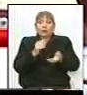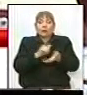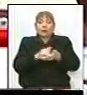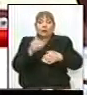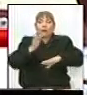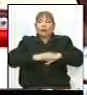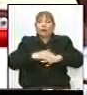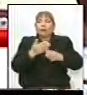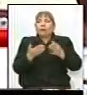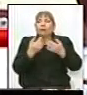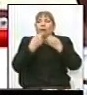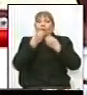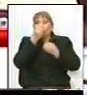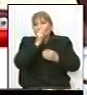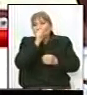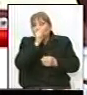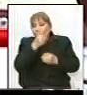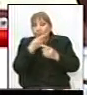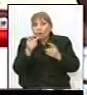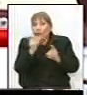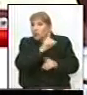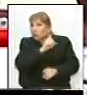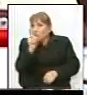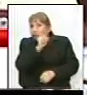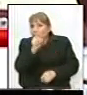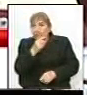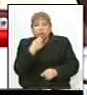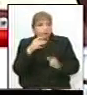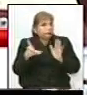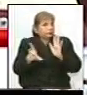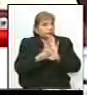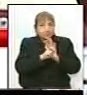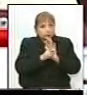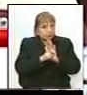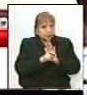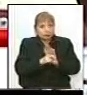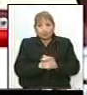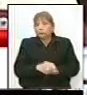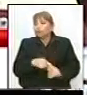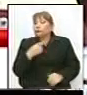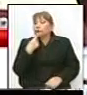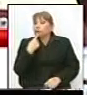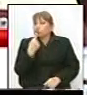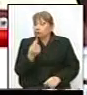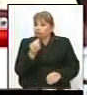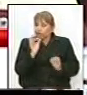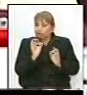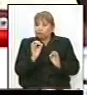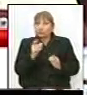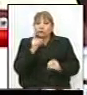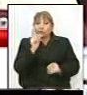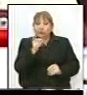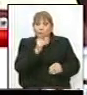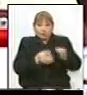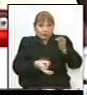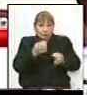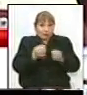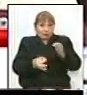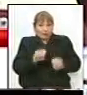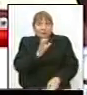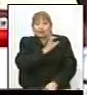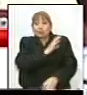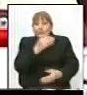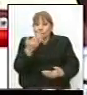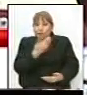de declaración de ilegalidad por conducta antidemocrática. Y dice textualmente, la Corte Suprema de Justicia de